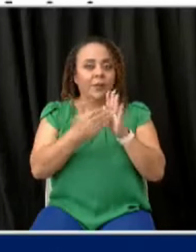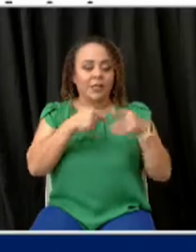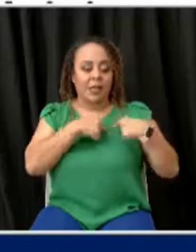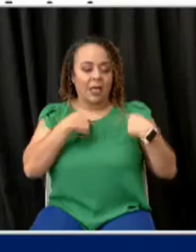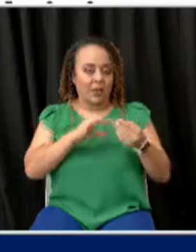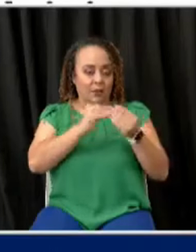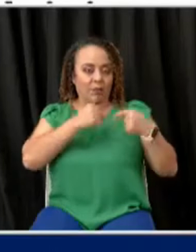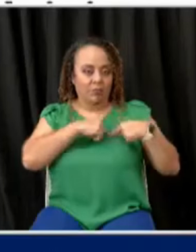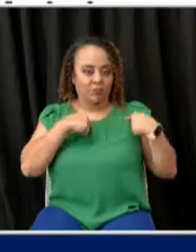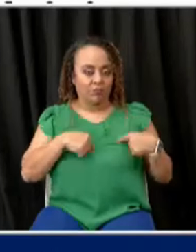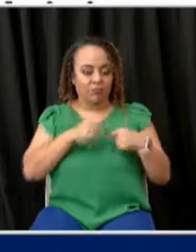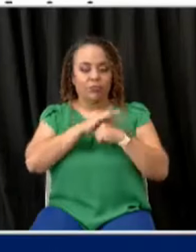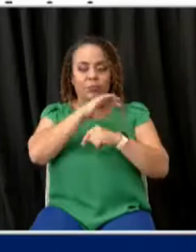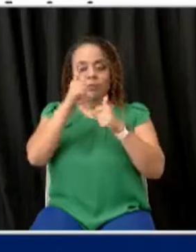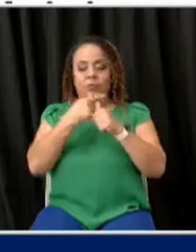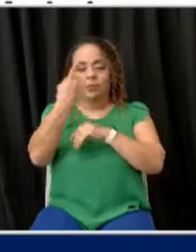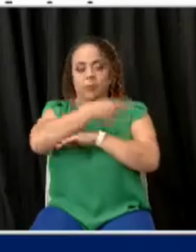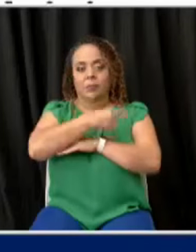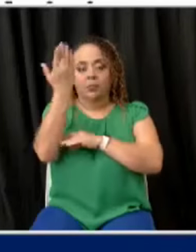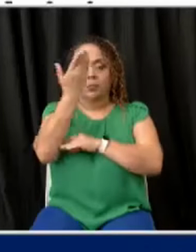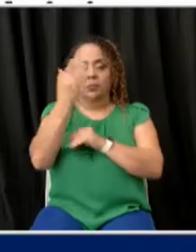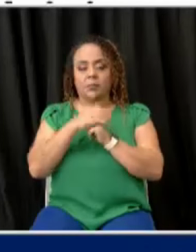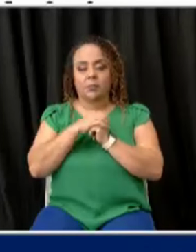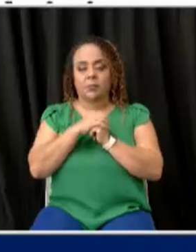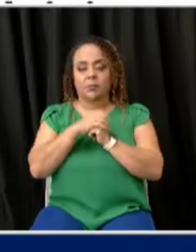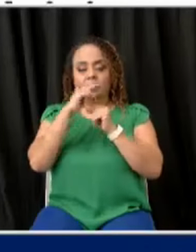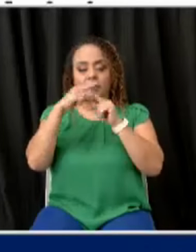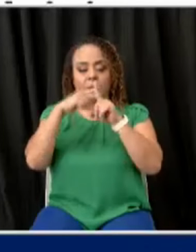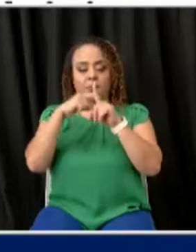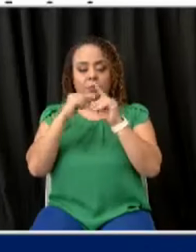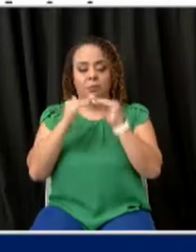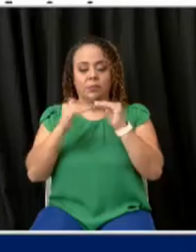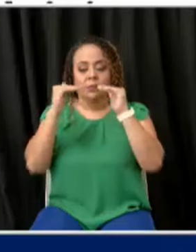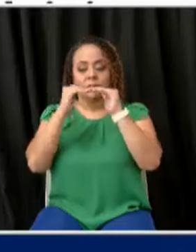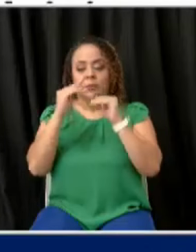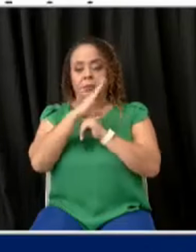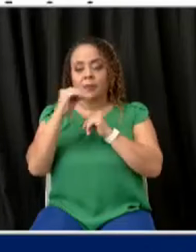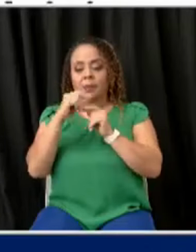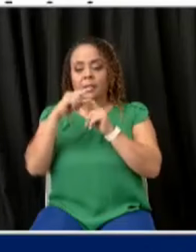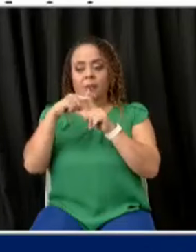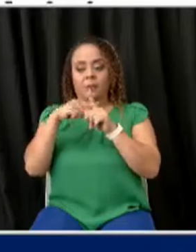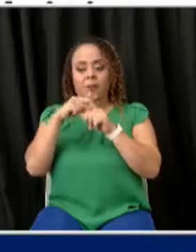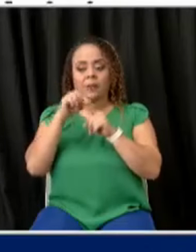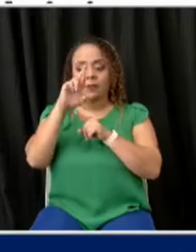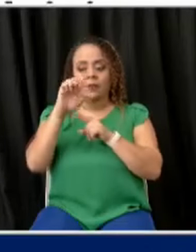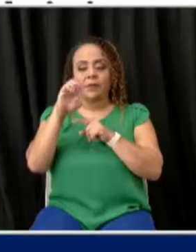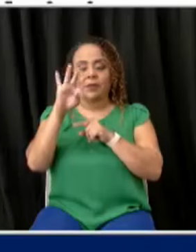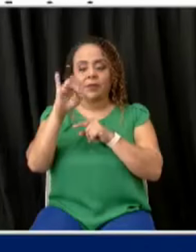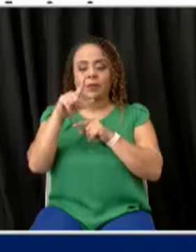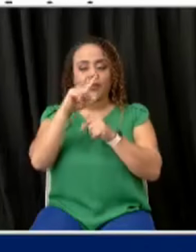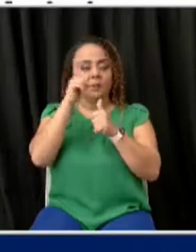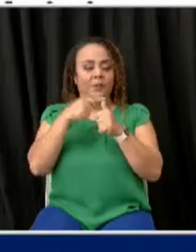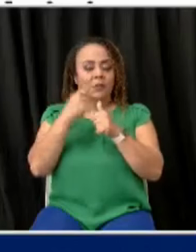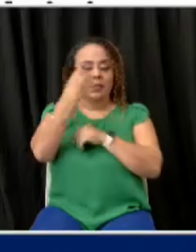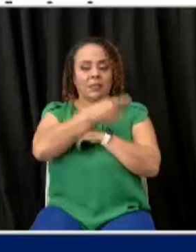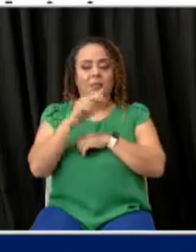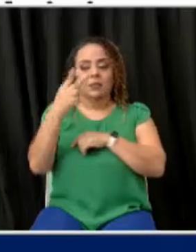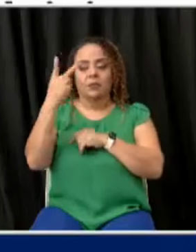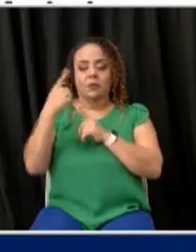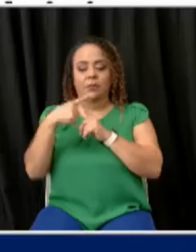de exposición, cómo la temperatura se sube. La que sigue para abajo, la temperatura rectal, en el primer día y segundo día